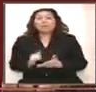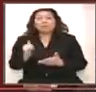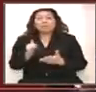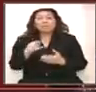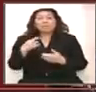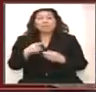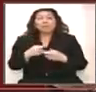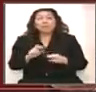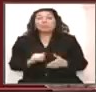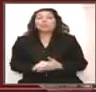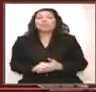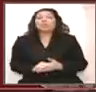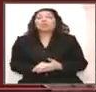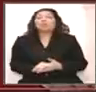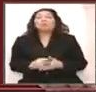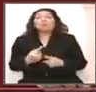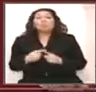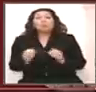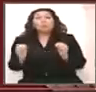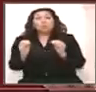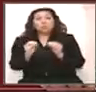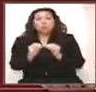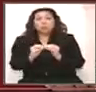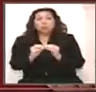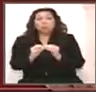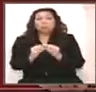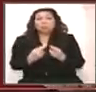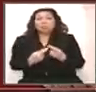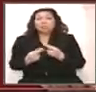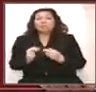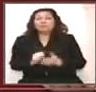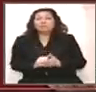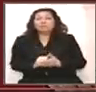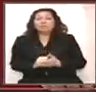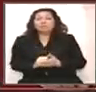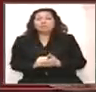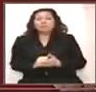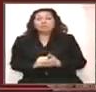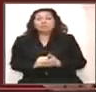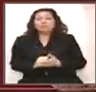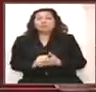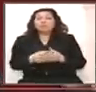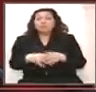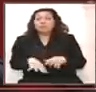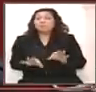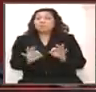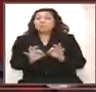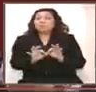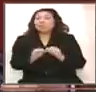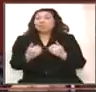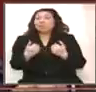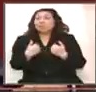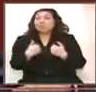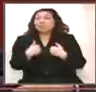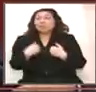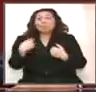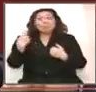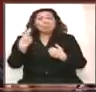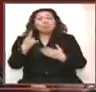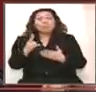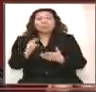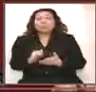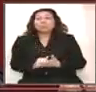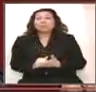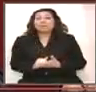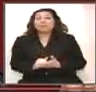de políticas públicas multisectoriales y transversales. La importancia de contar con una política